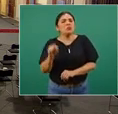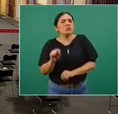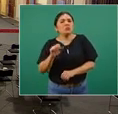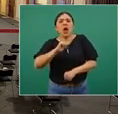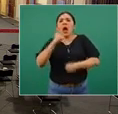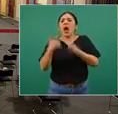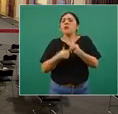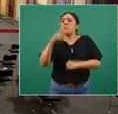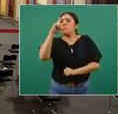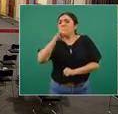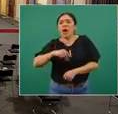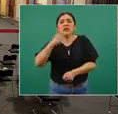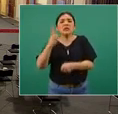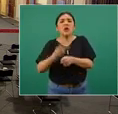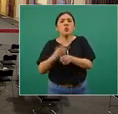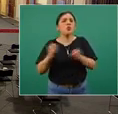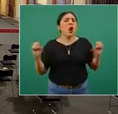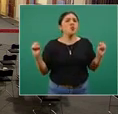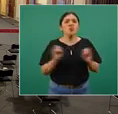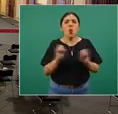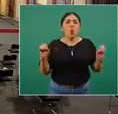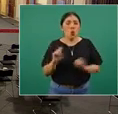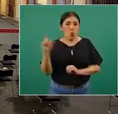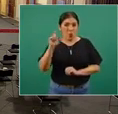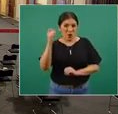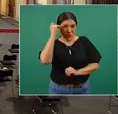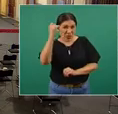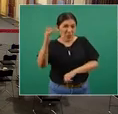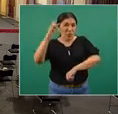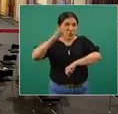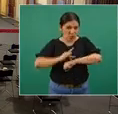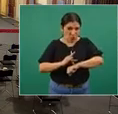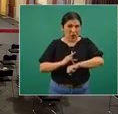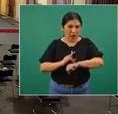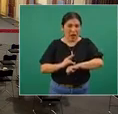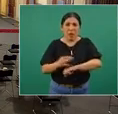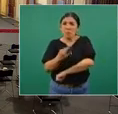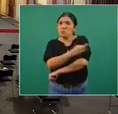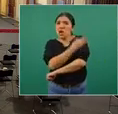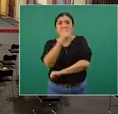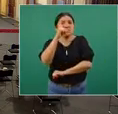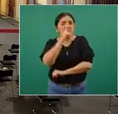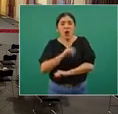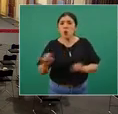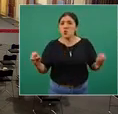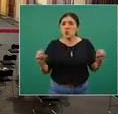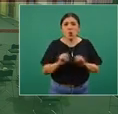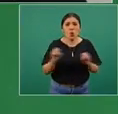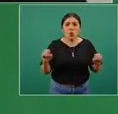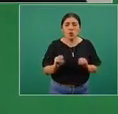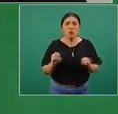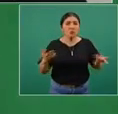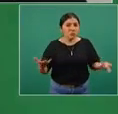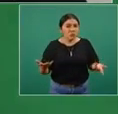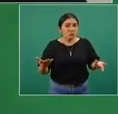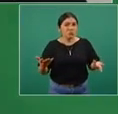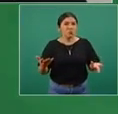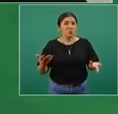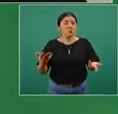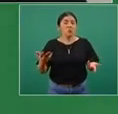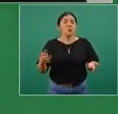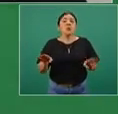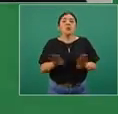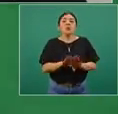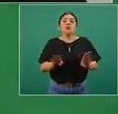se aplicaran la segunda al momento de que les toca, no sé, pasaría el